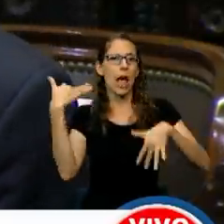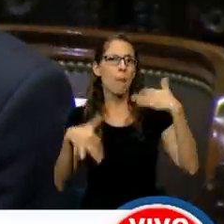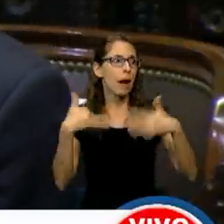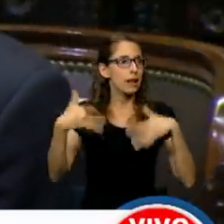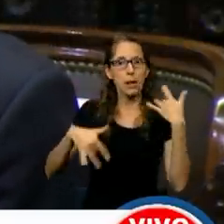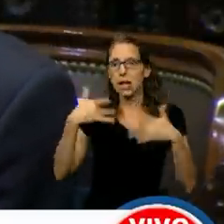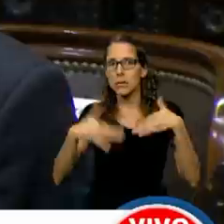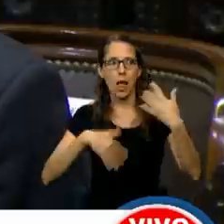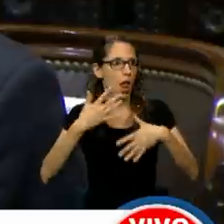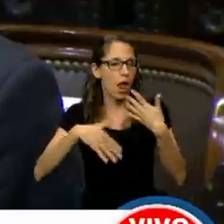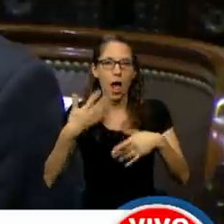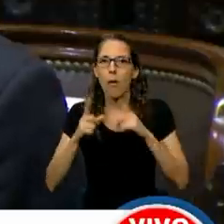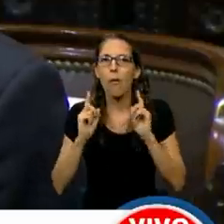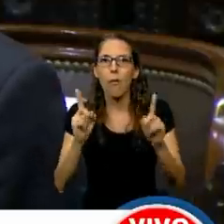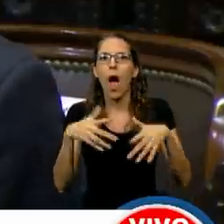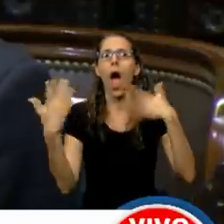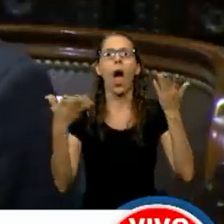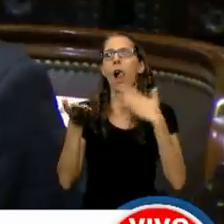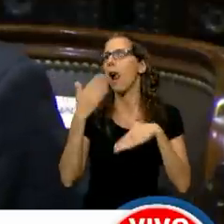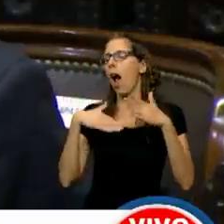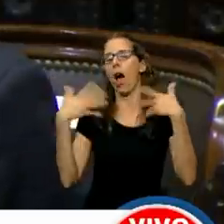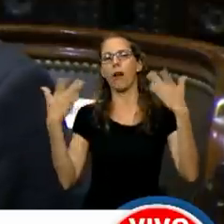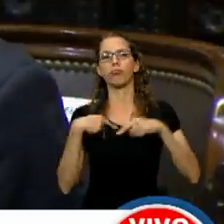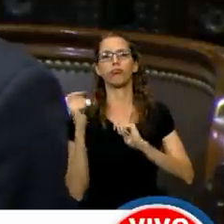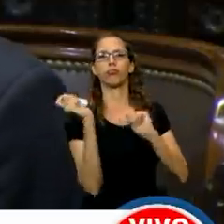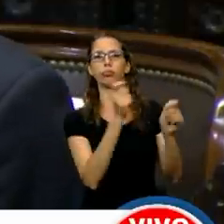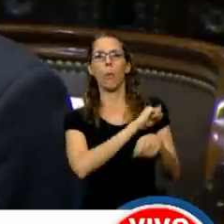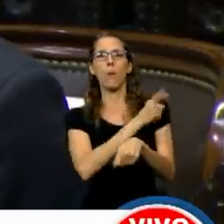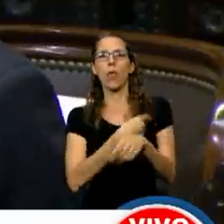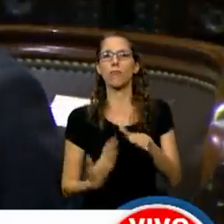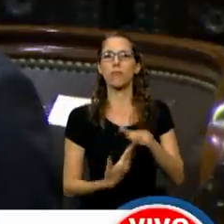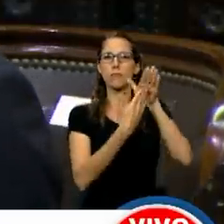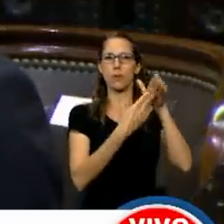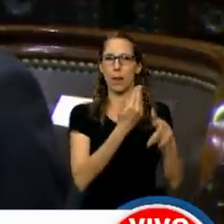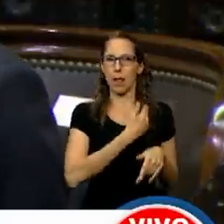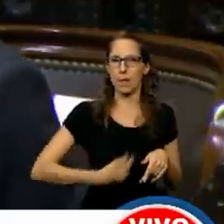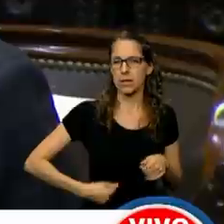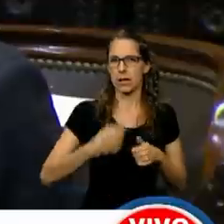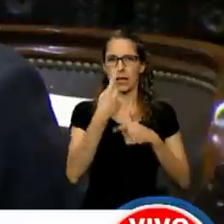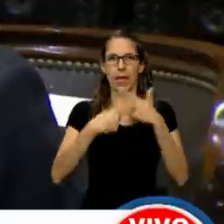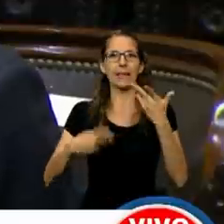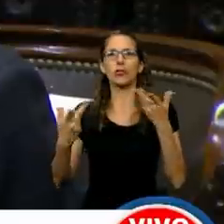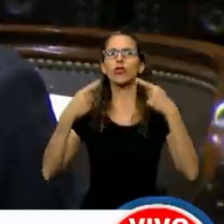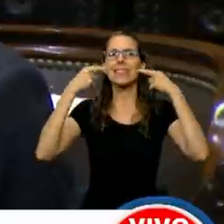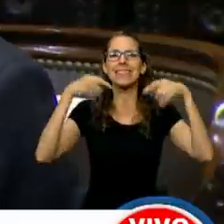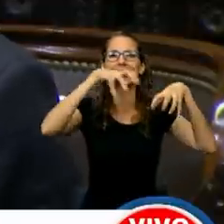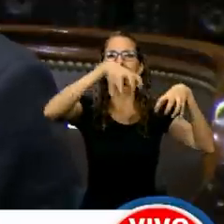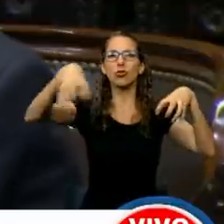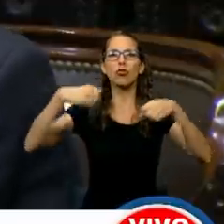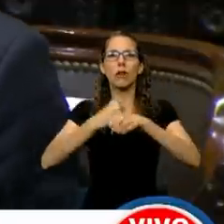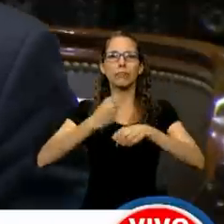para otorgar super poder hacer delegaciones ir minando a la institucionalidad de esta república